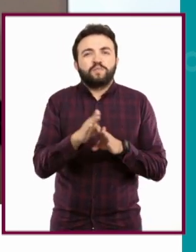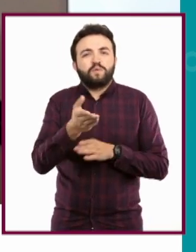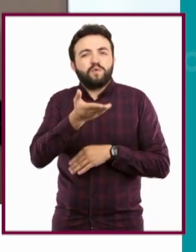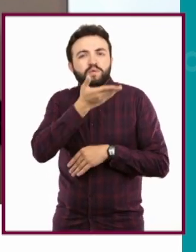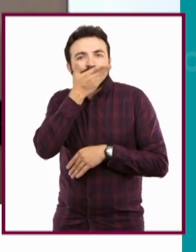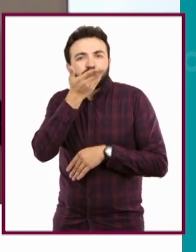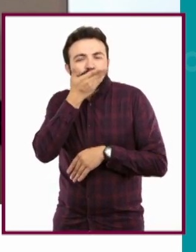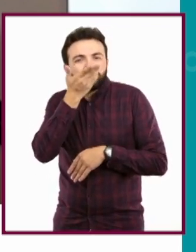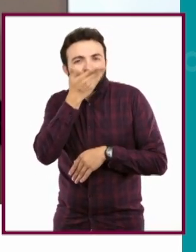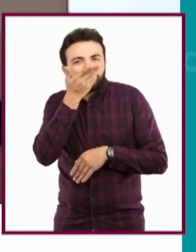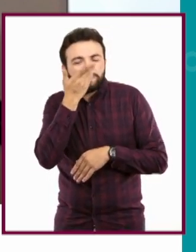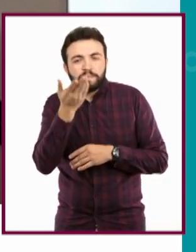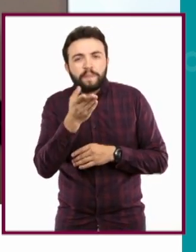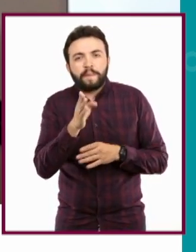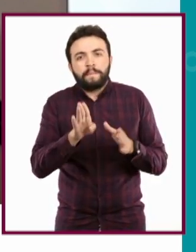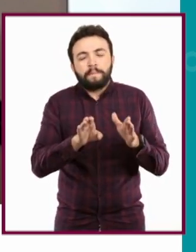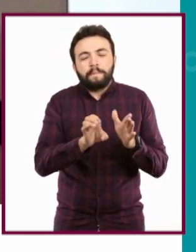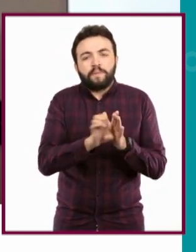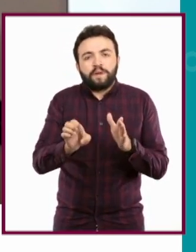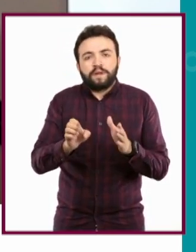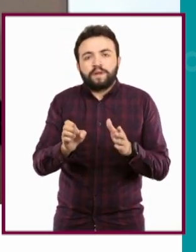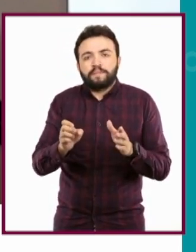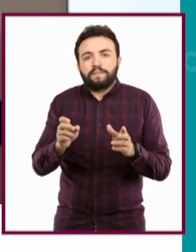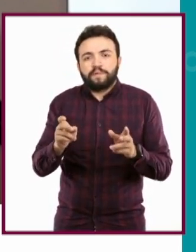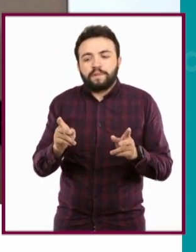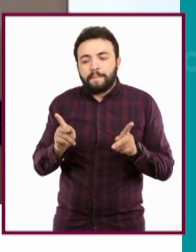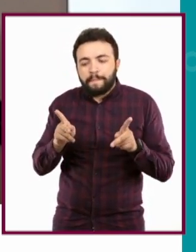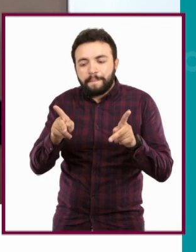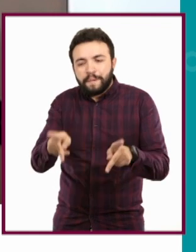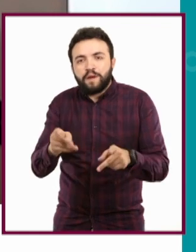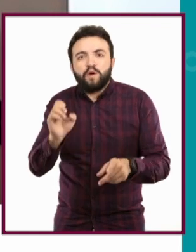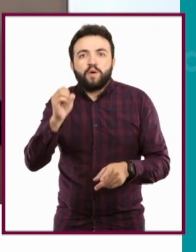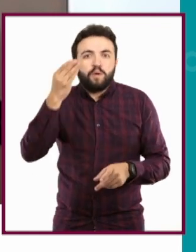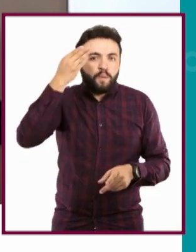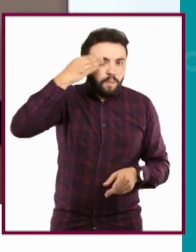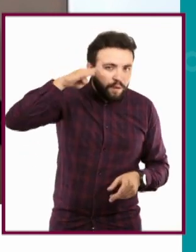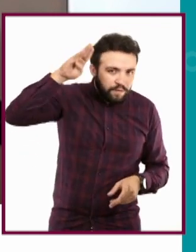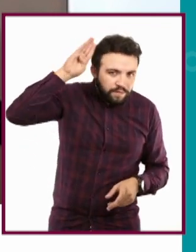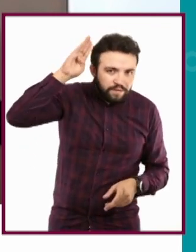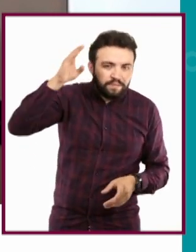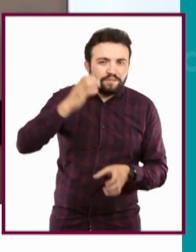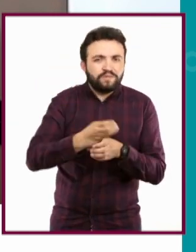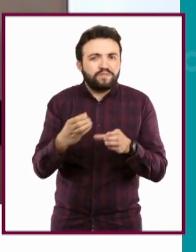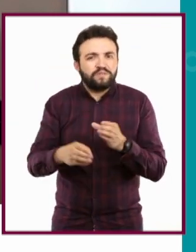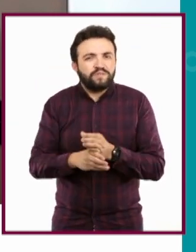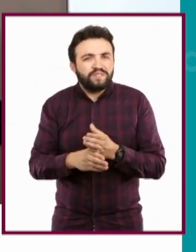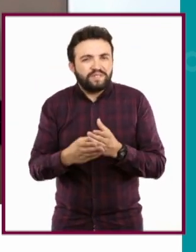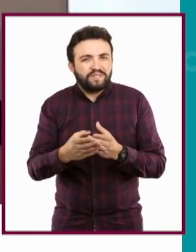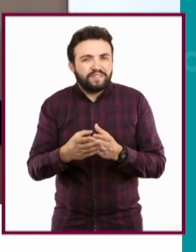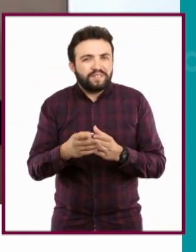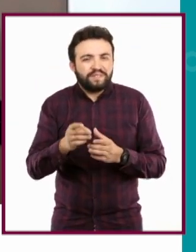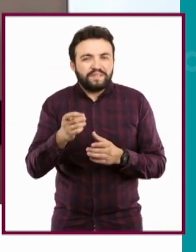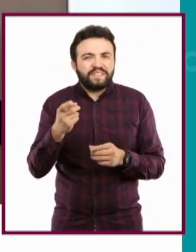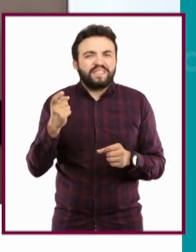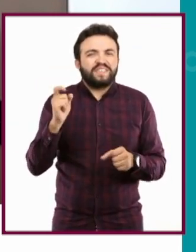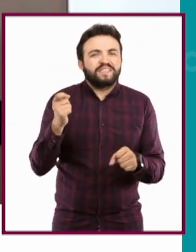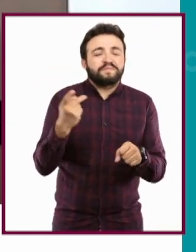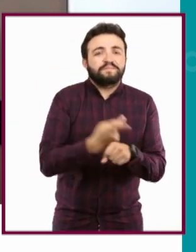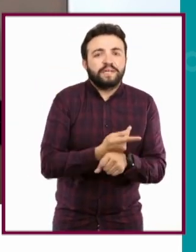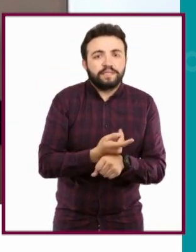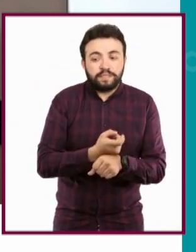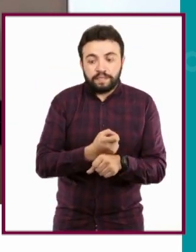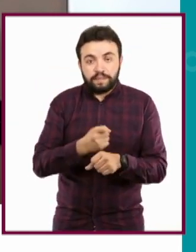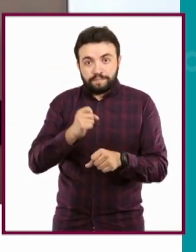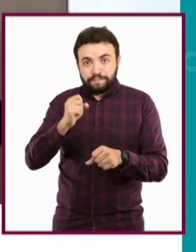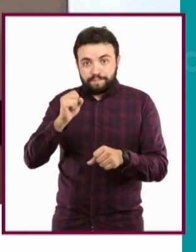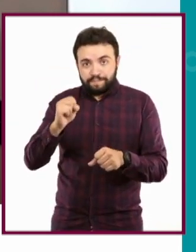ahí? Por ejemplo, en un velorio, en un bautismo. Lo que está pasando es que estamos socializando